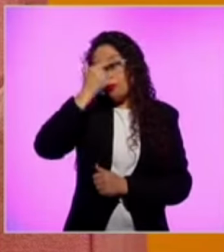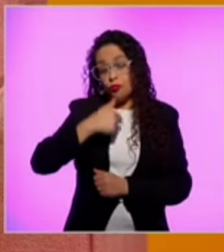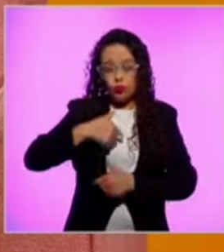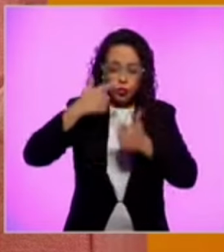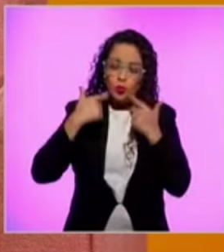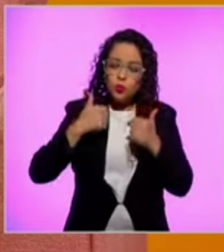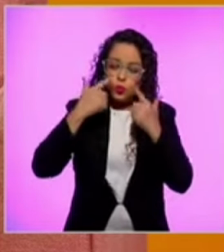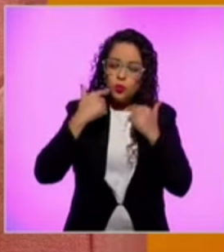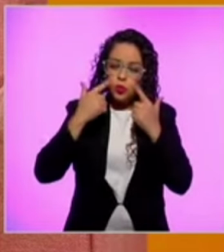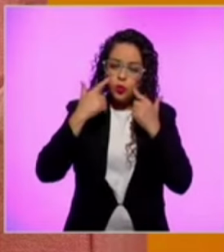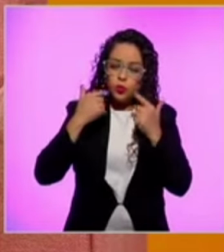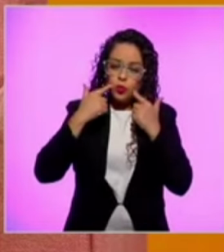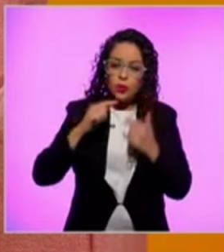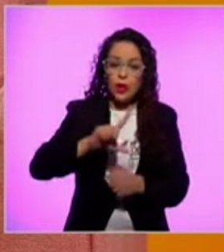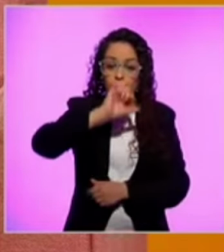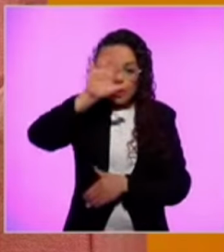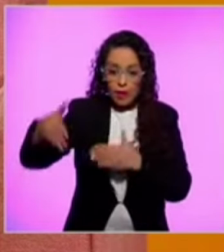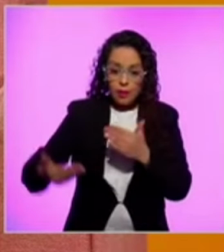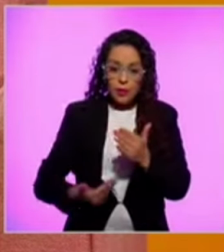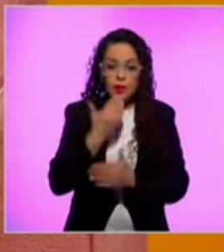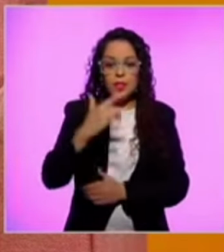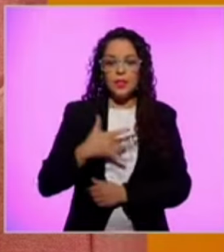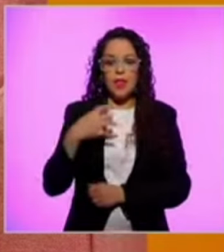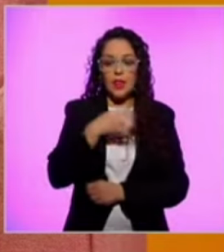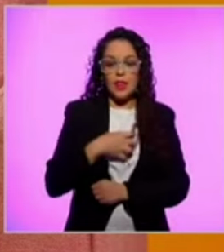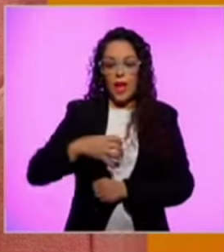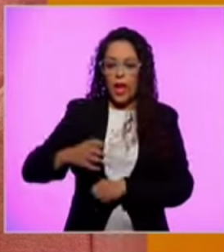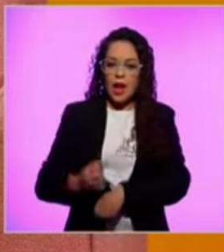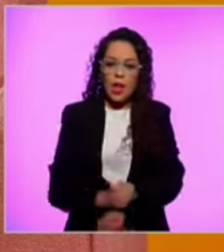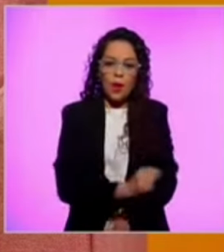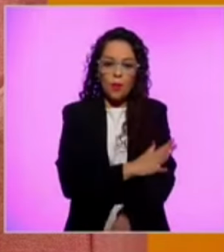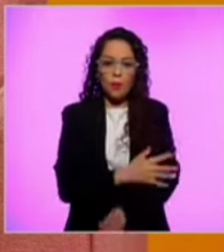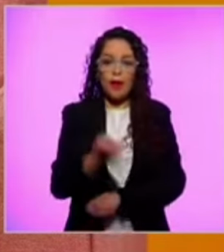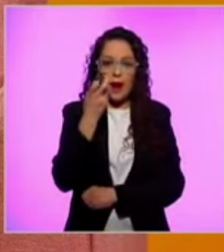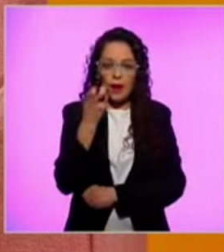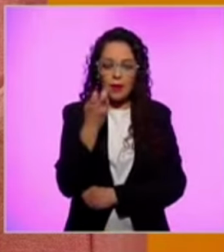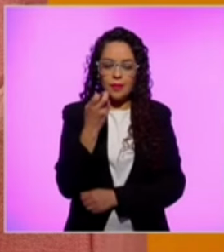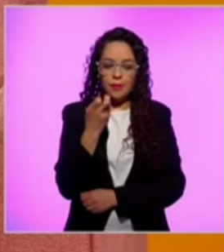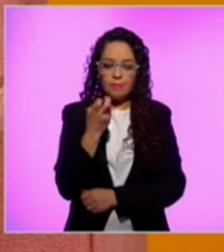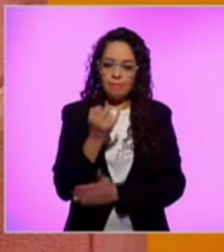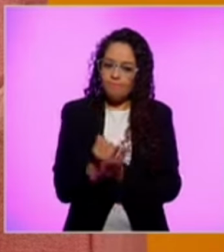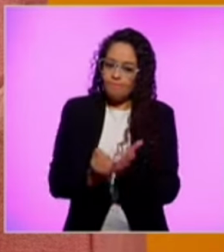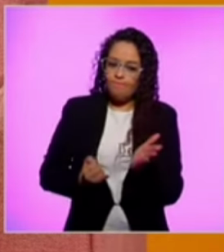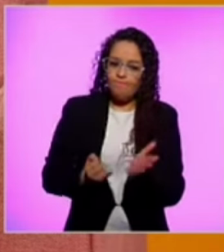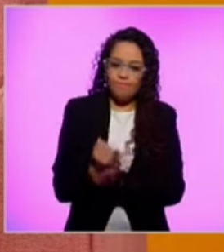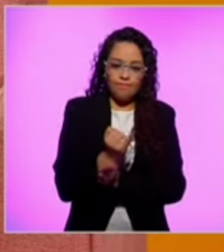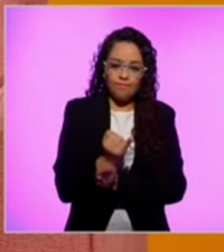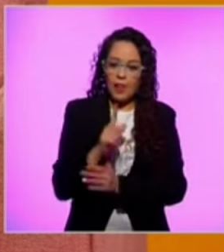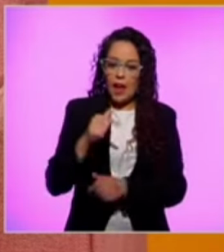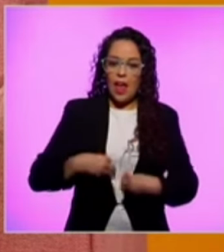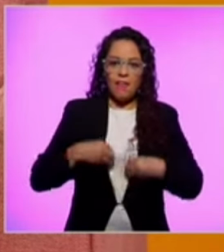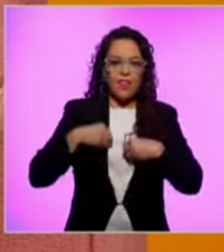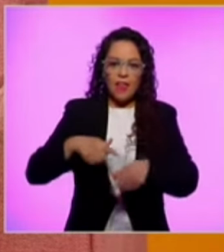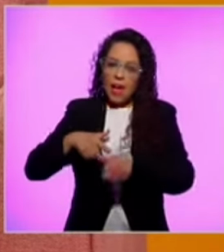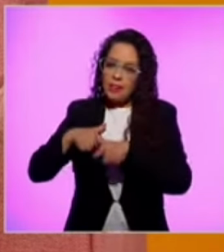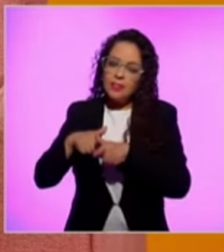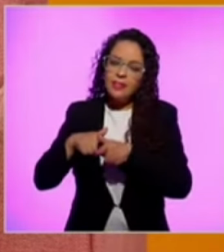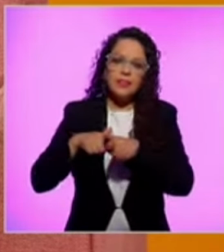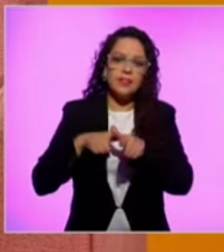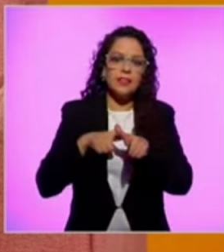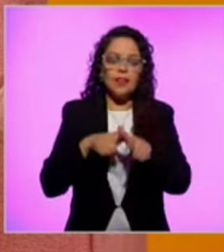llorar, las siguientes iban a ser de emoción y de alegría, ¿no? Y es cuando decides que tiene que seguir adelante la vida, ¿no? Con todo lo que